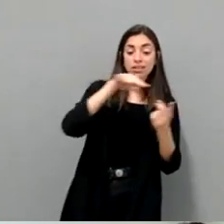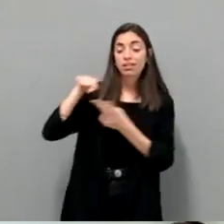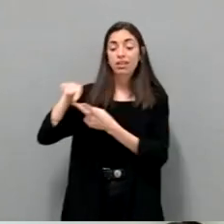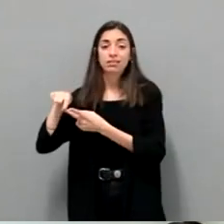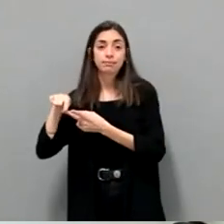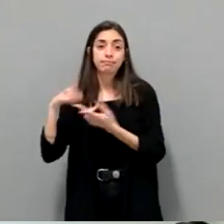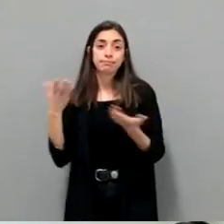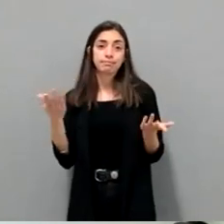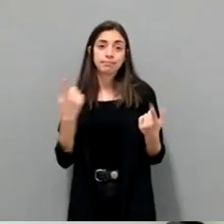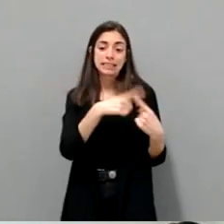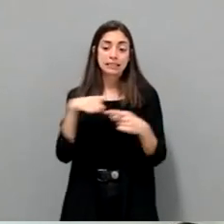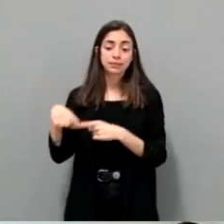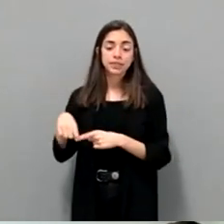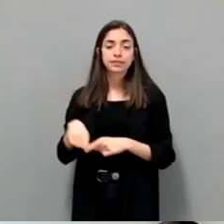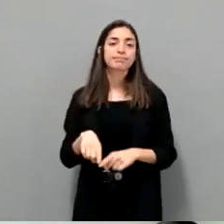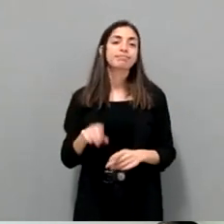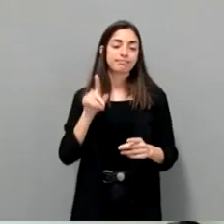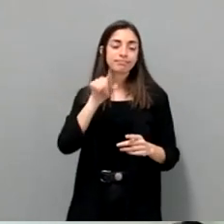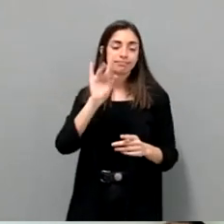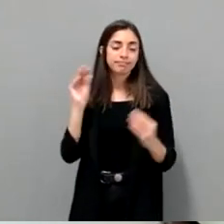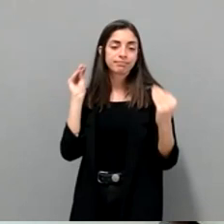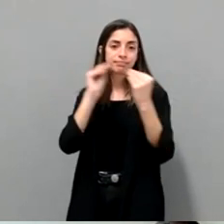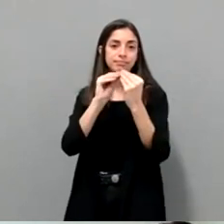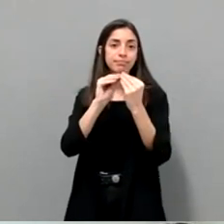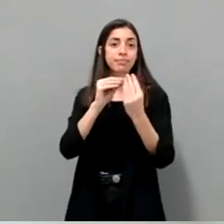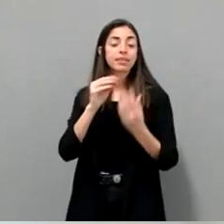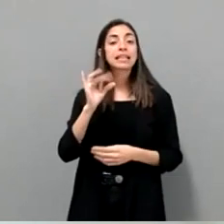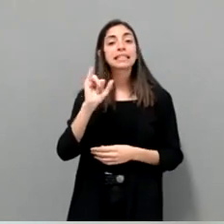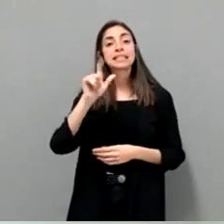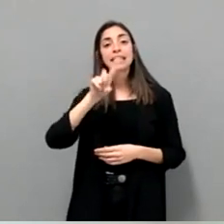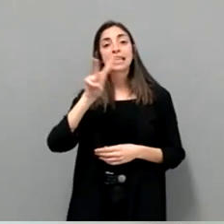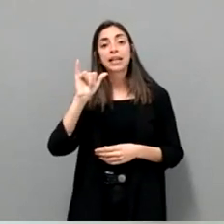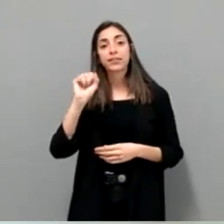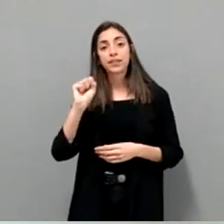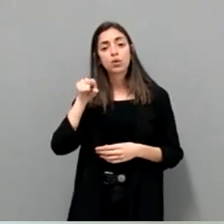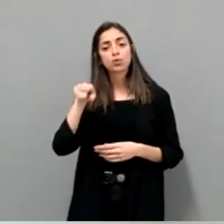Totalmente, totalmente. Silvia, tú en este sentido,